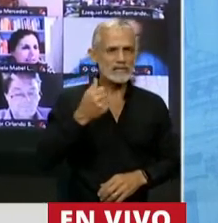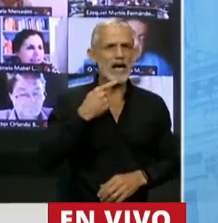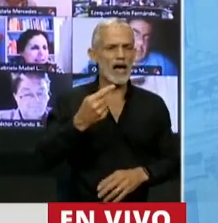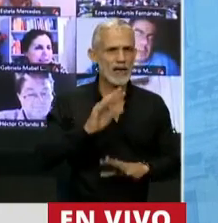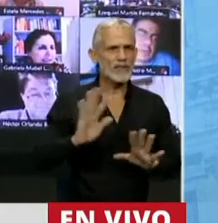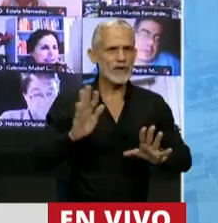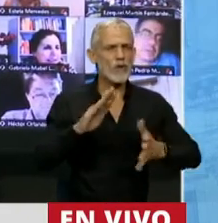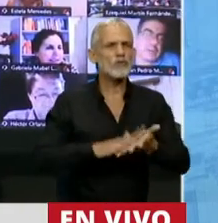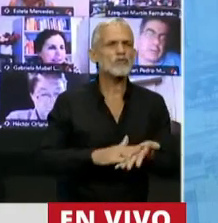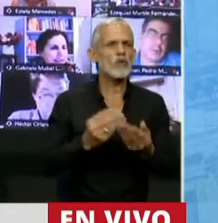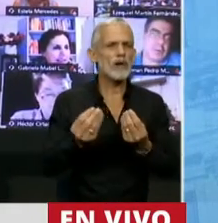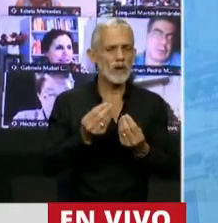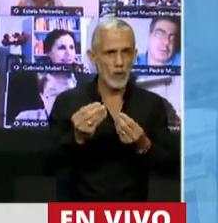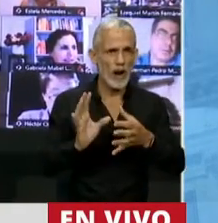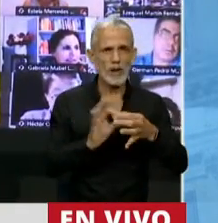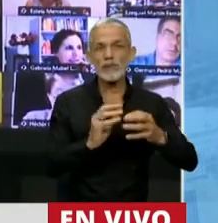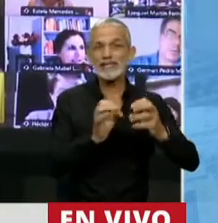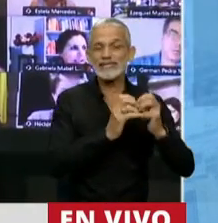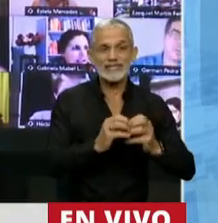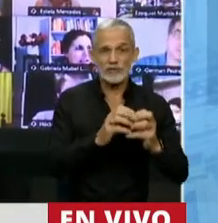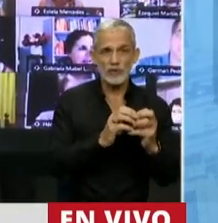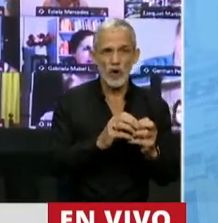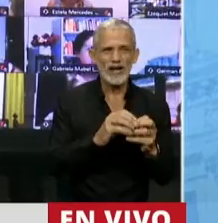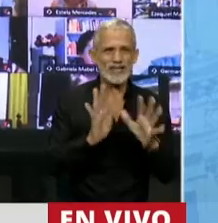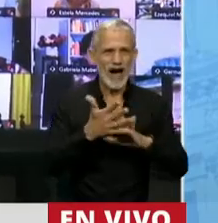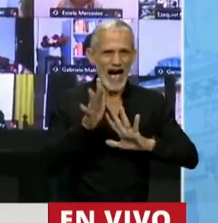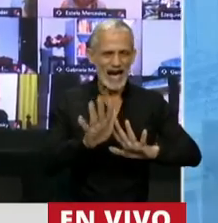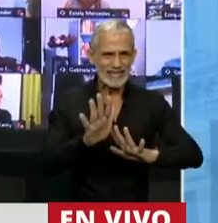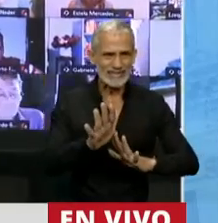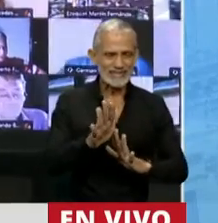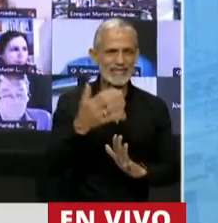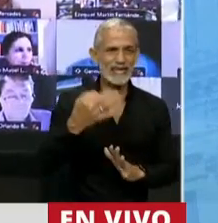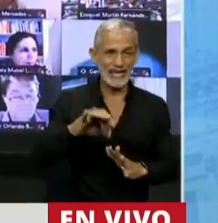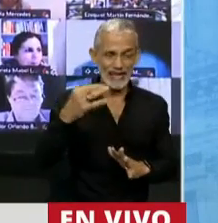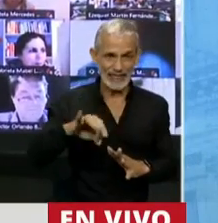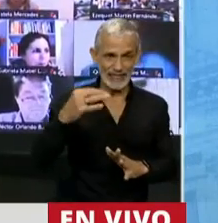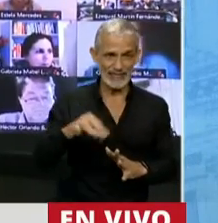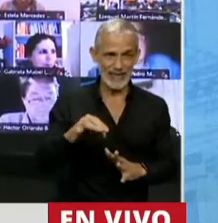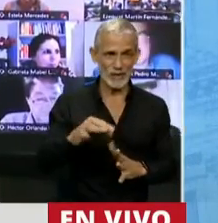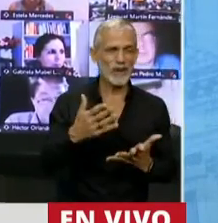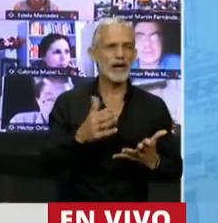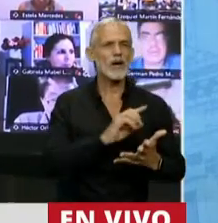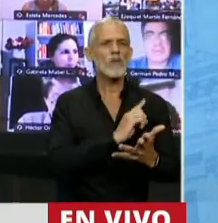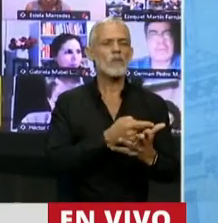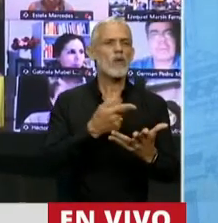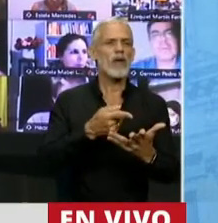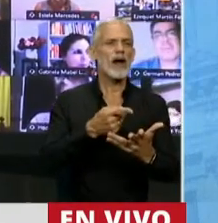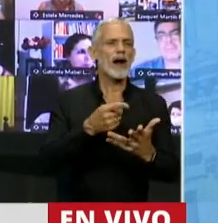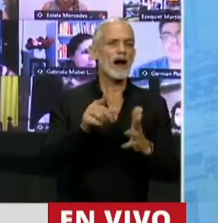en relación a las sesiones, a este tipo de sesiones, que es el poder